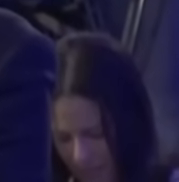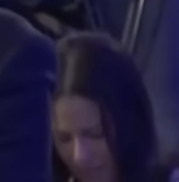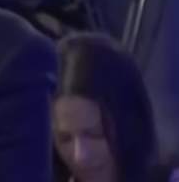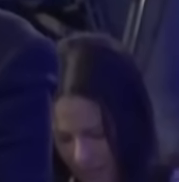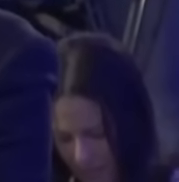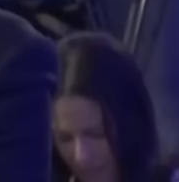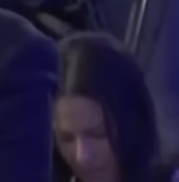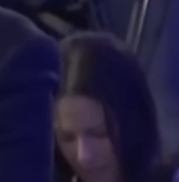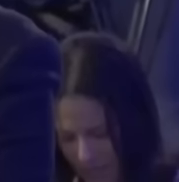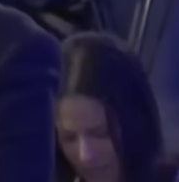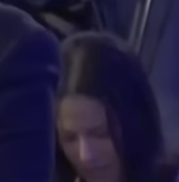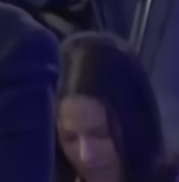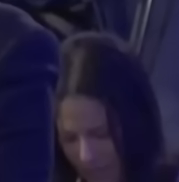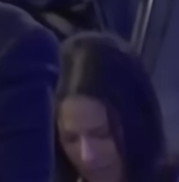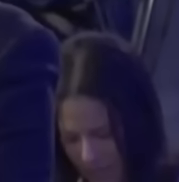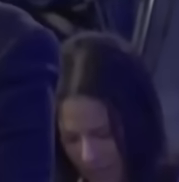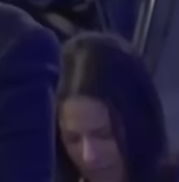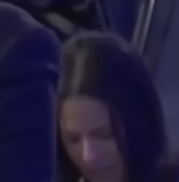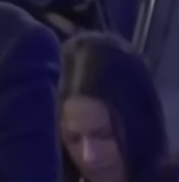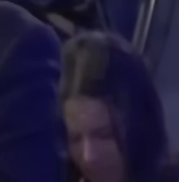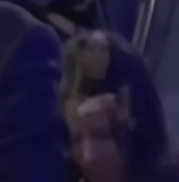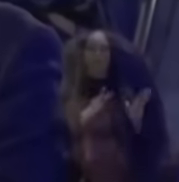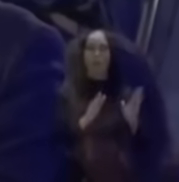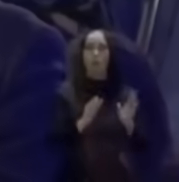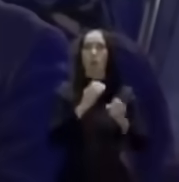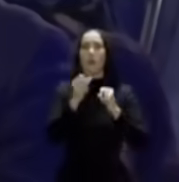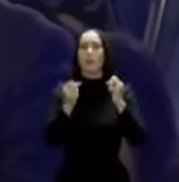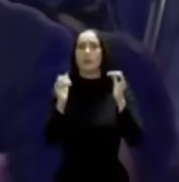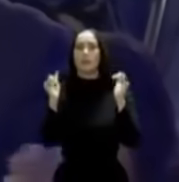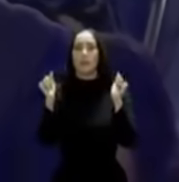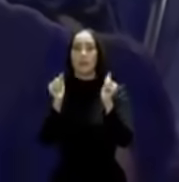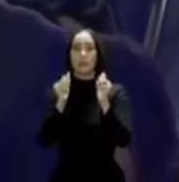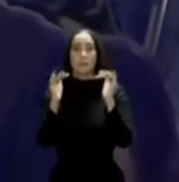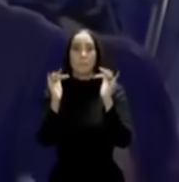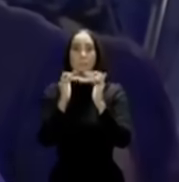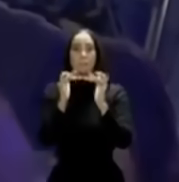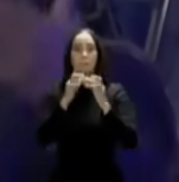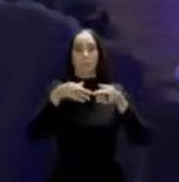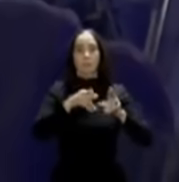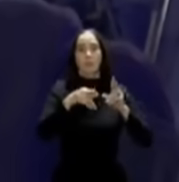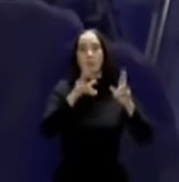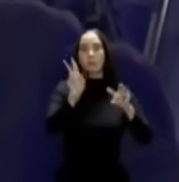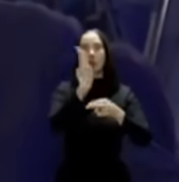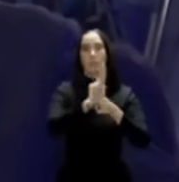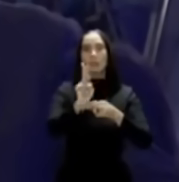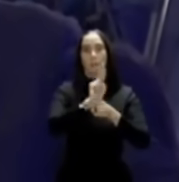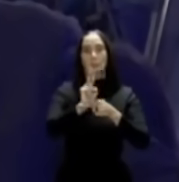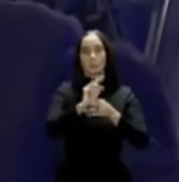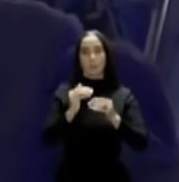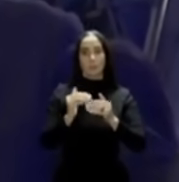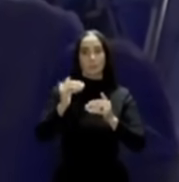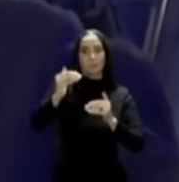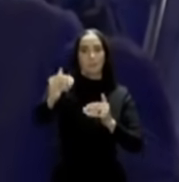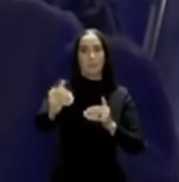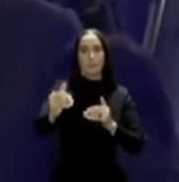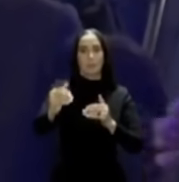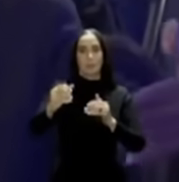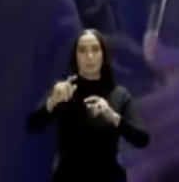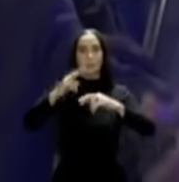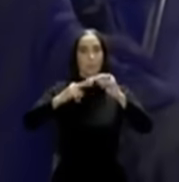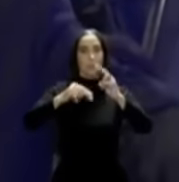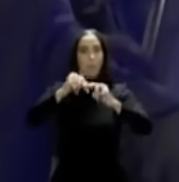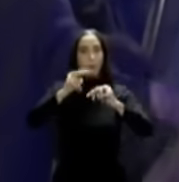una vez esté habilitado, ¿cuál sería el impacto que tendría sobre el caudal del río Dajabón, que llama para abajo? ¿Estaría entonces